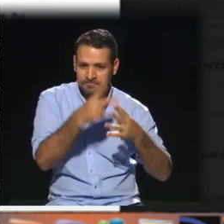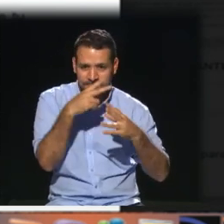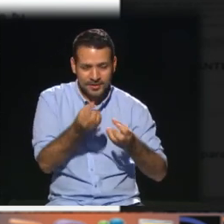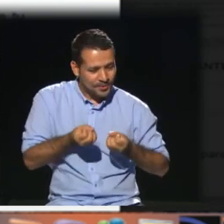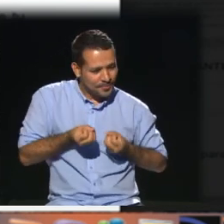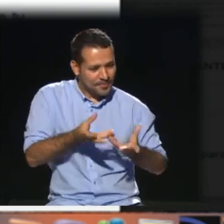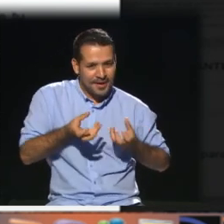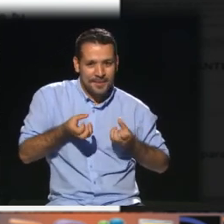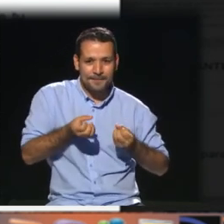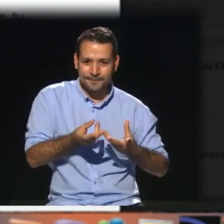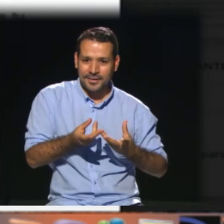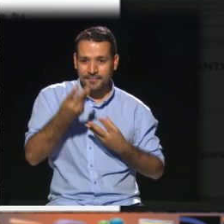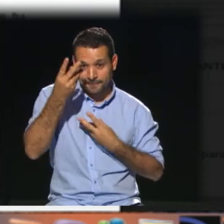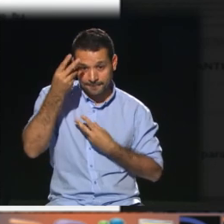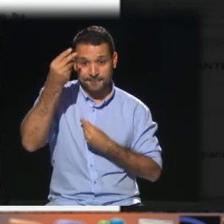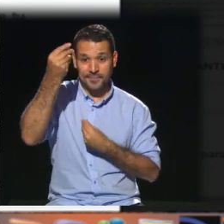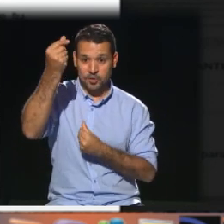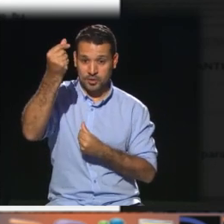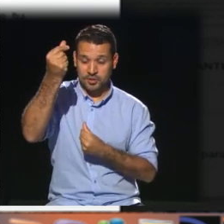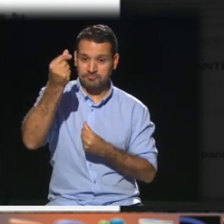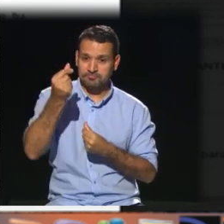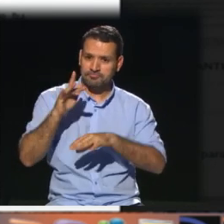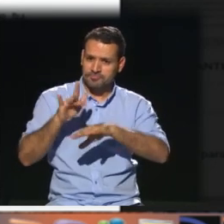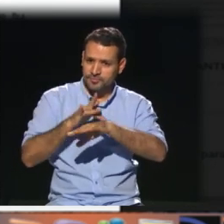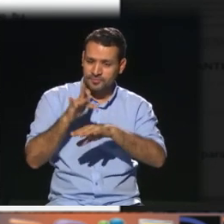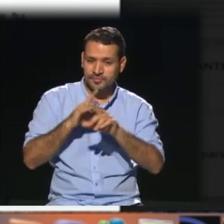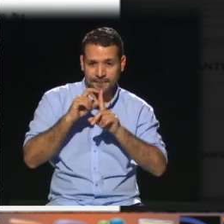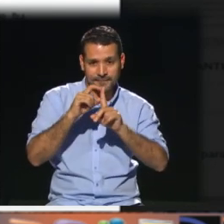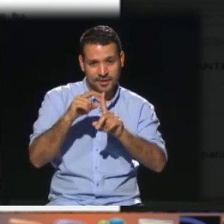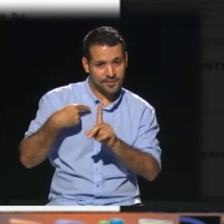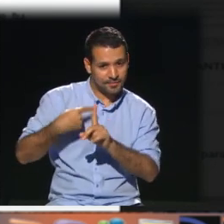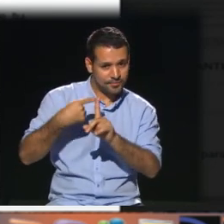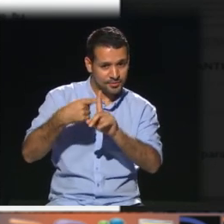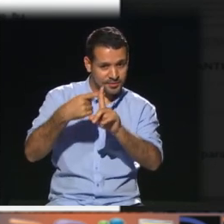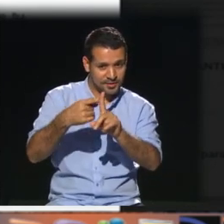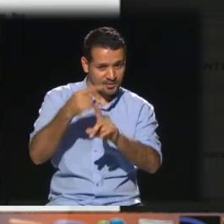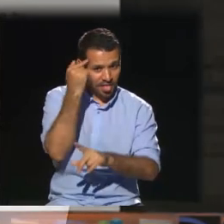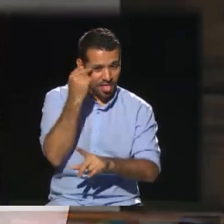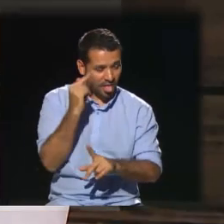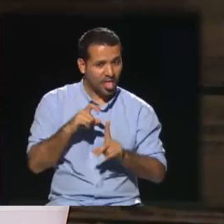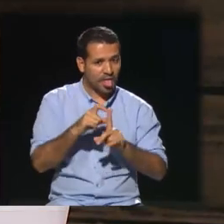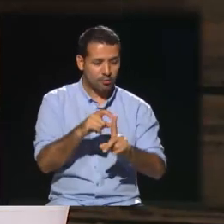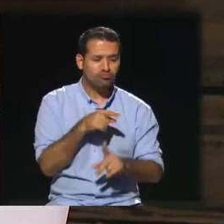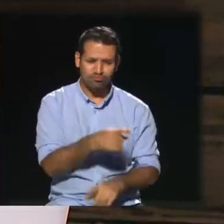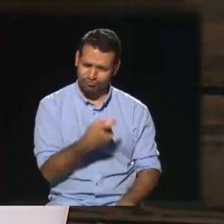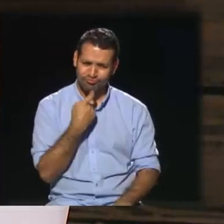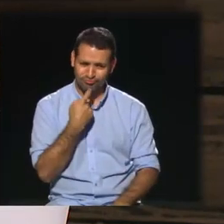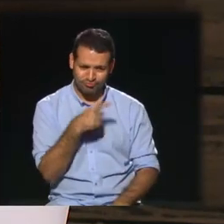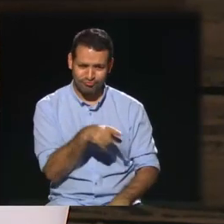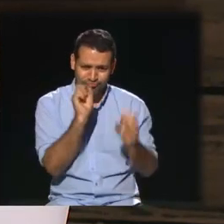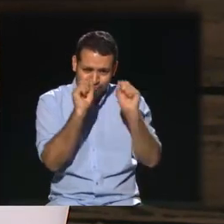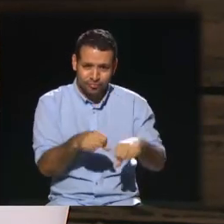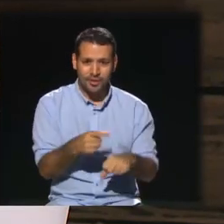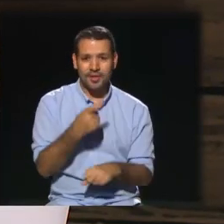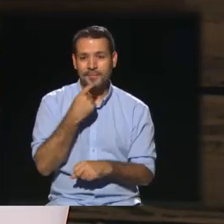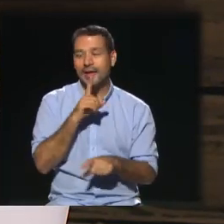siempre valorar y estimular ese proceso con palabras positivas, como hablábamos ahora. Tú puedes, soy capaz. Y para aquellos que no se